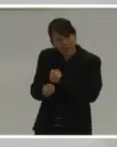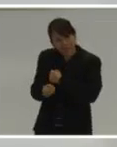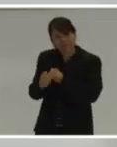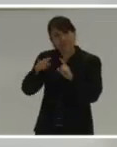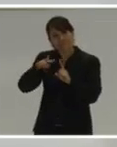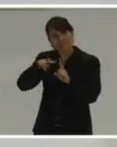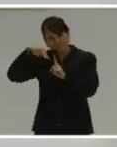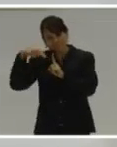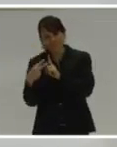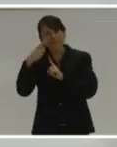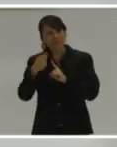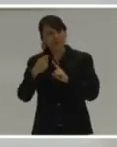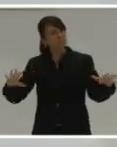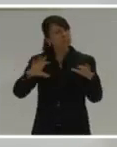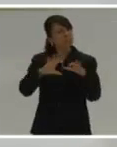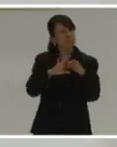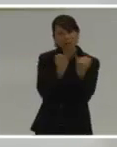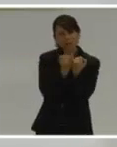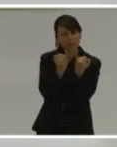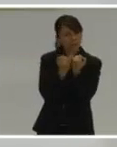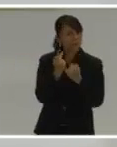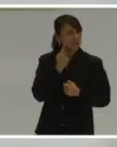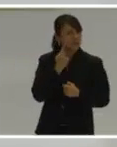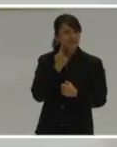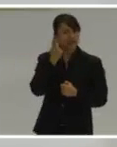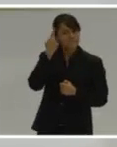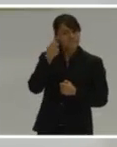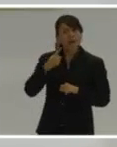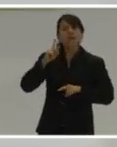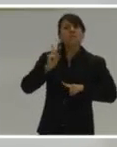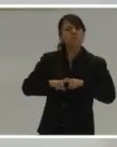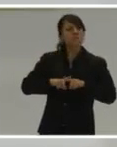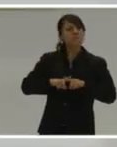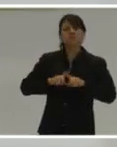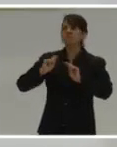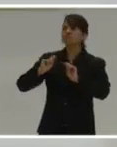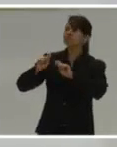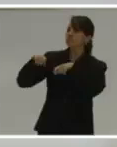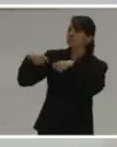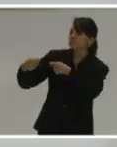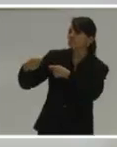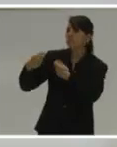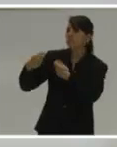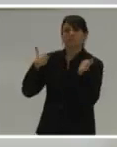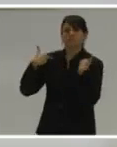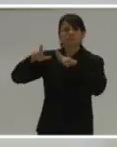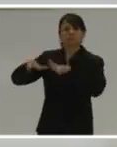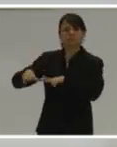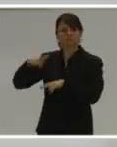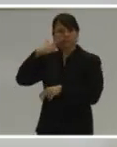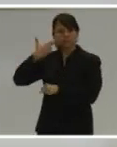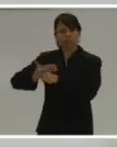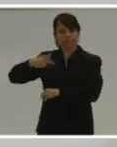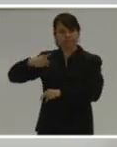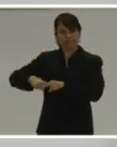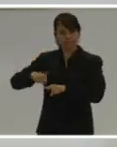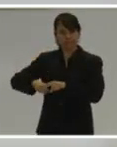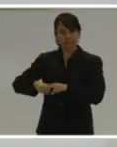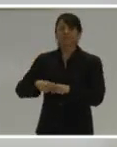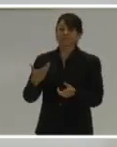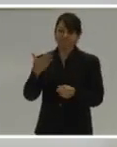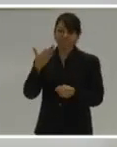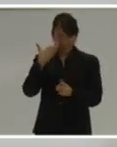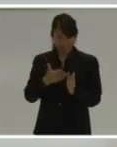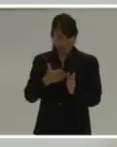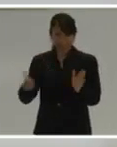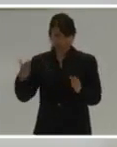pues, de designación de autoridades, ¿sí? Un tiempo toca a los ayllus de